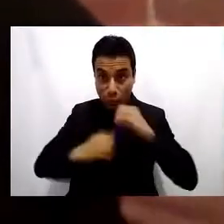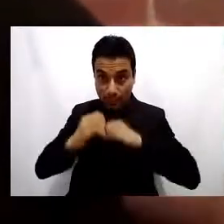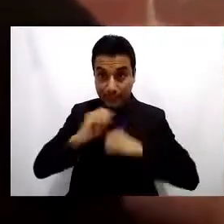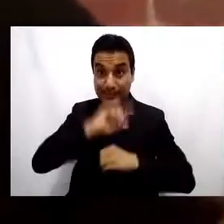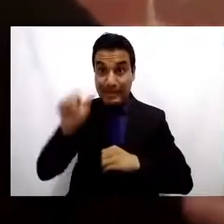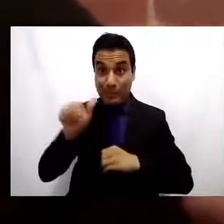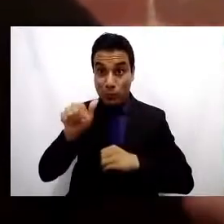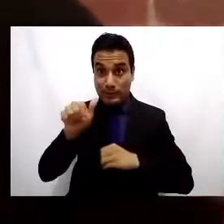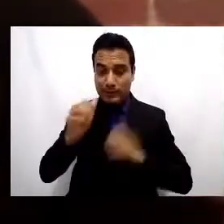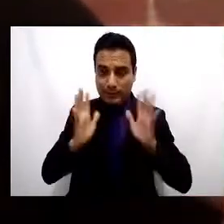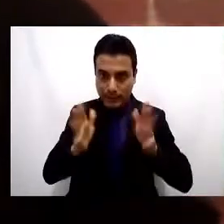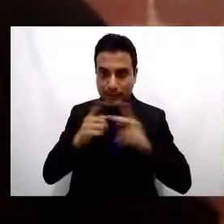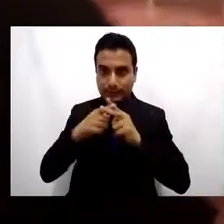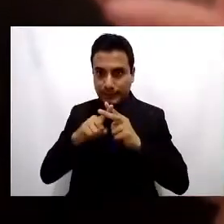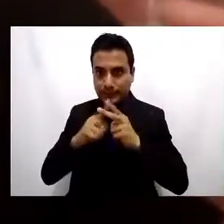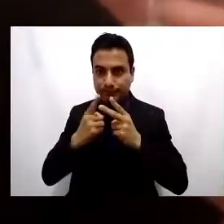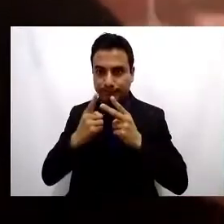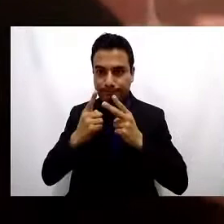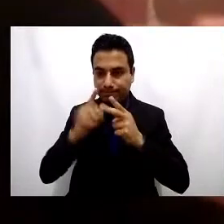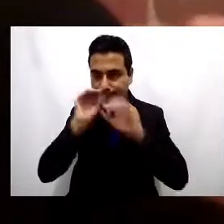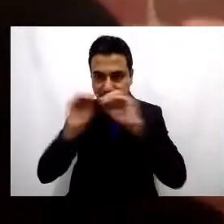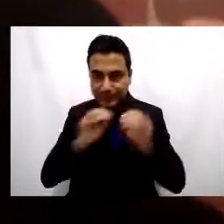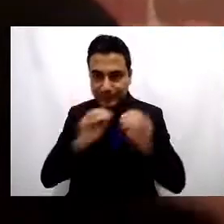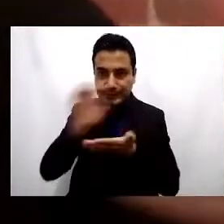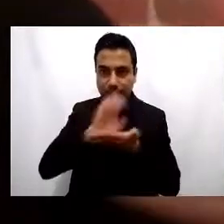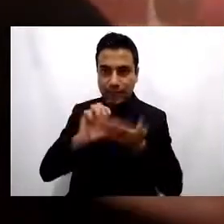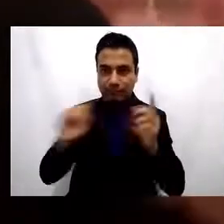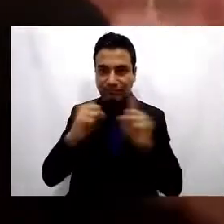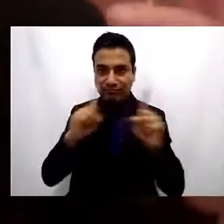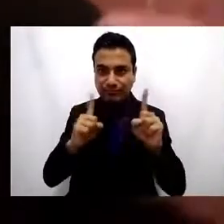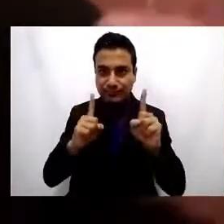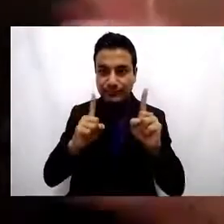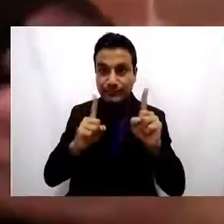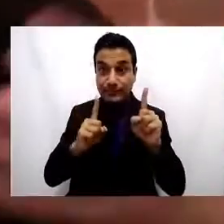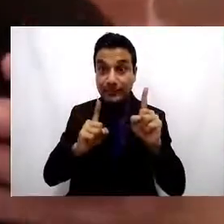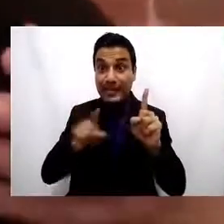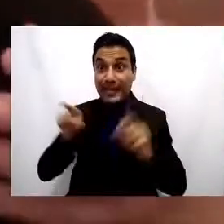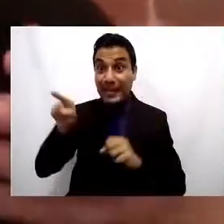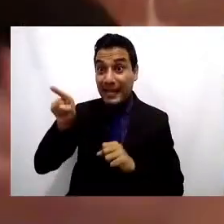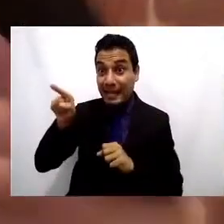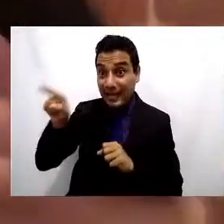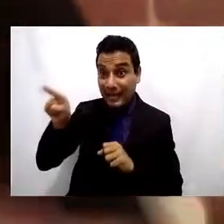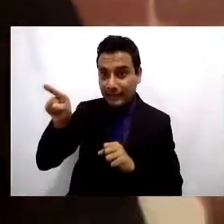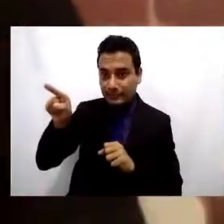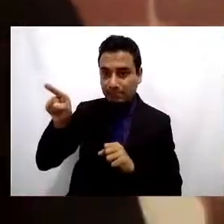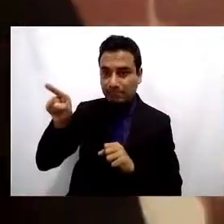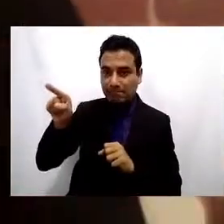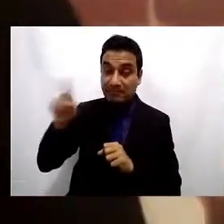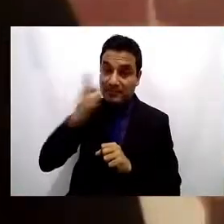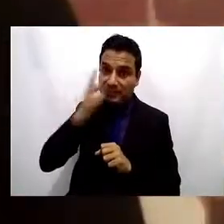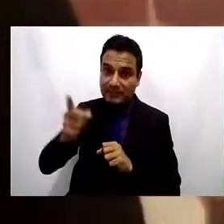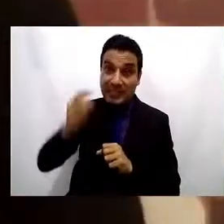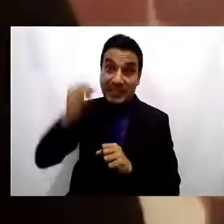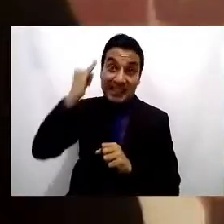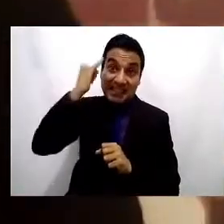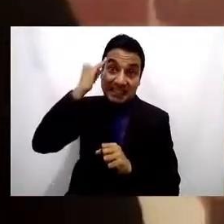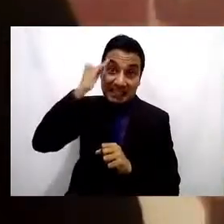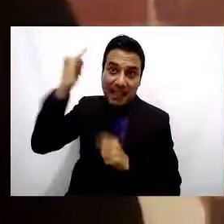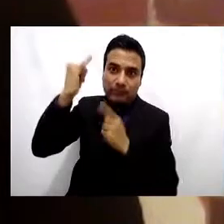una traducción, es decir, una conversión de norma. Entender a la idea como una ilustración.